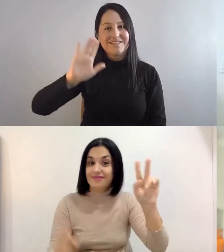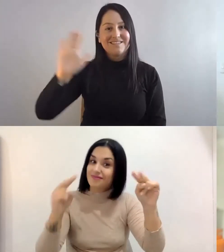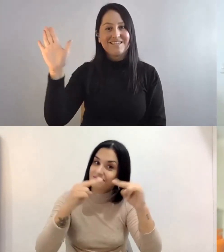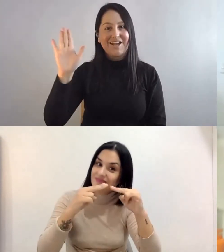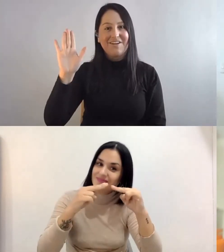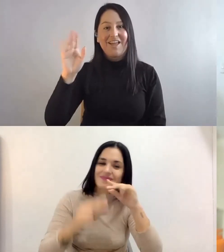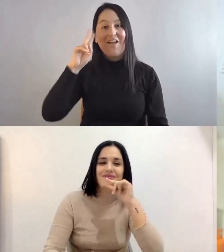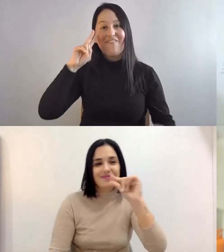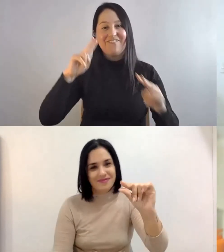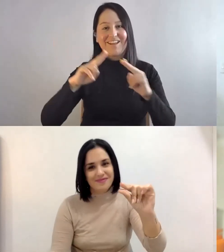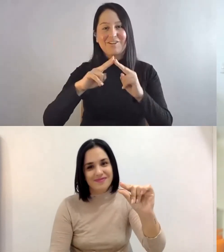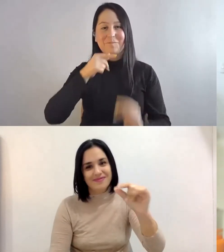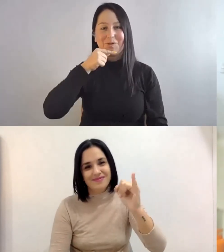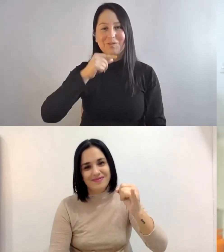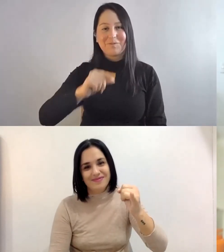pronto.